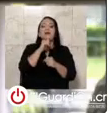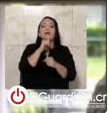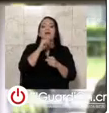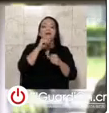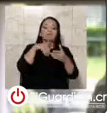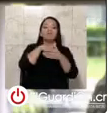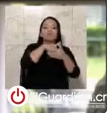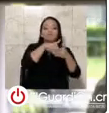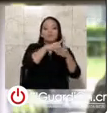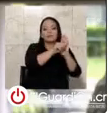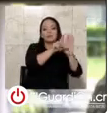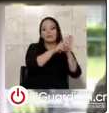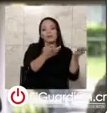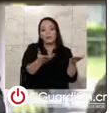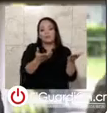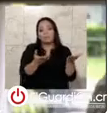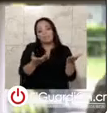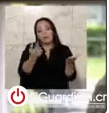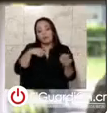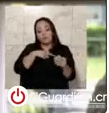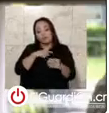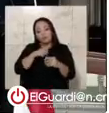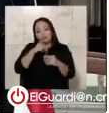el camino para poder cumplir con eso. Ok.